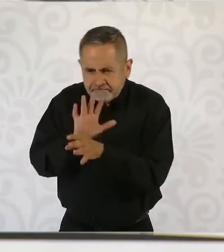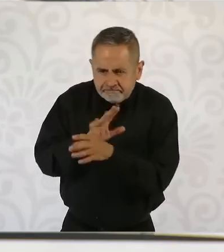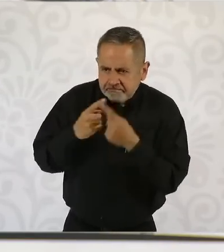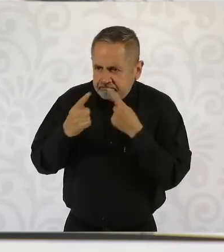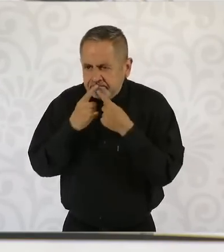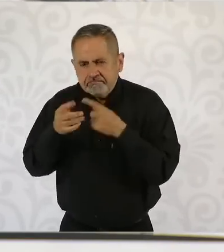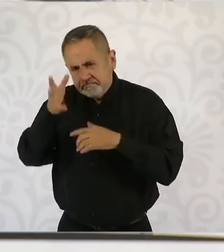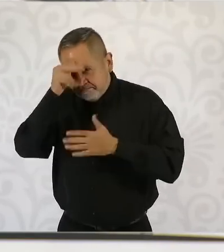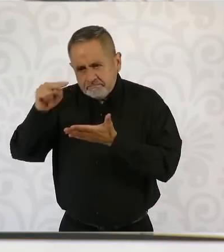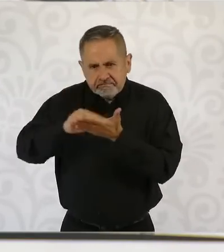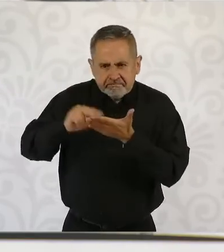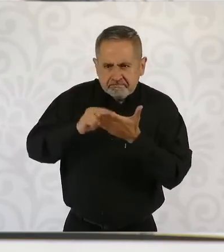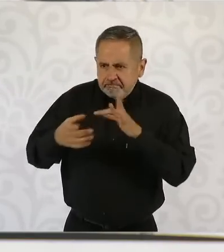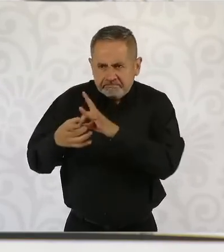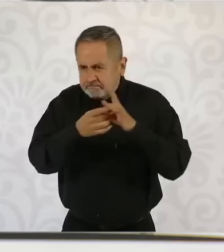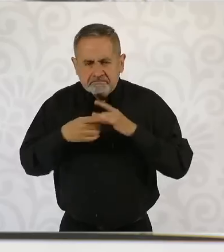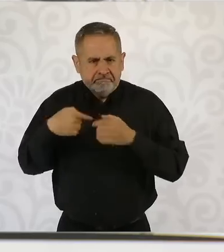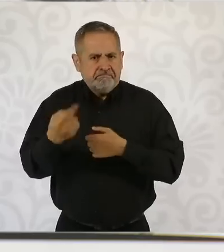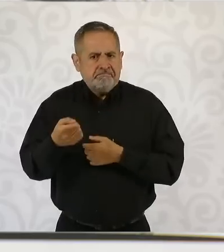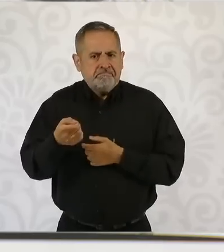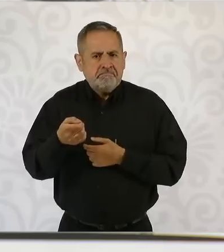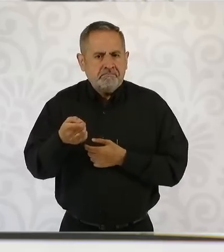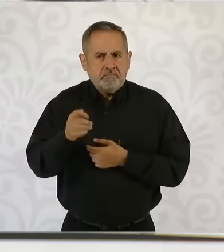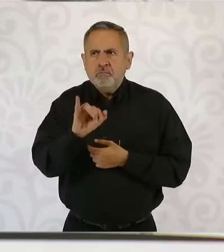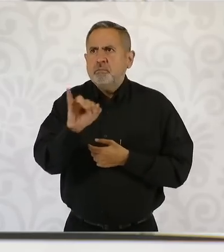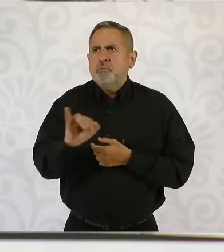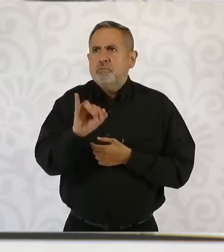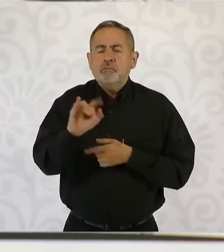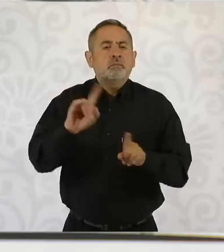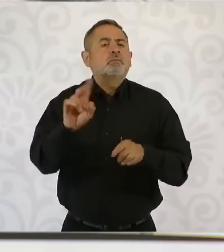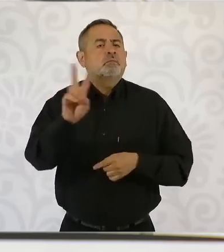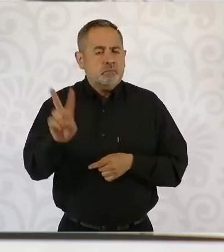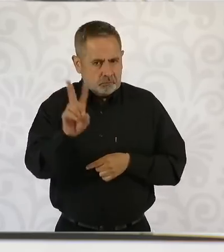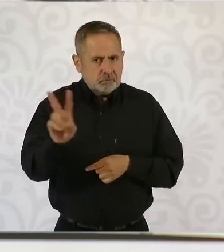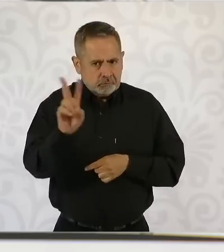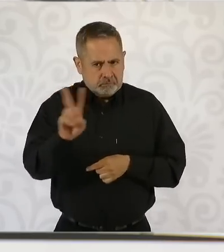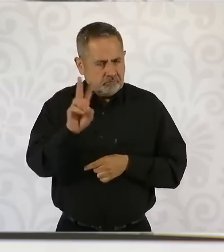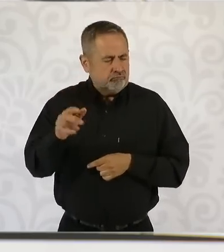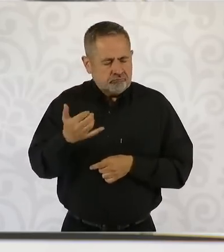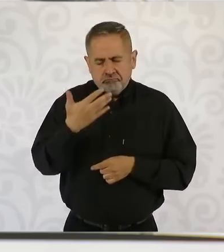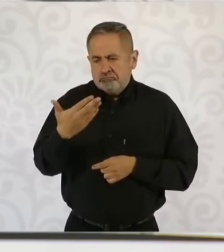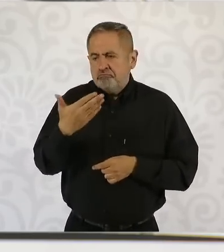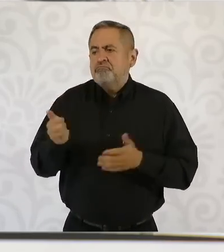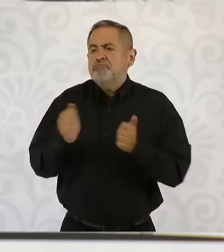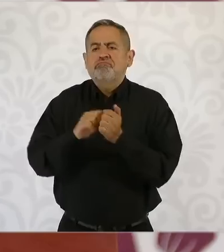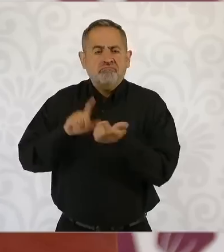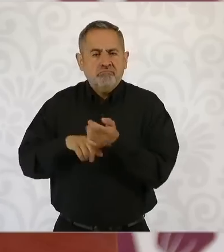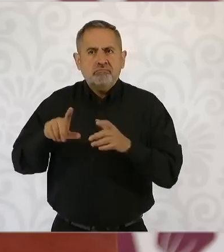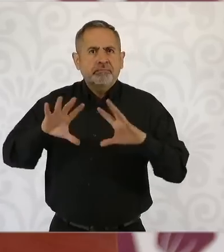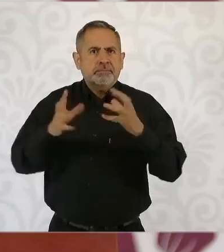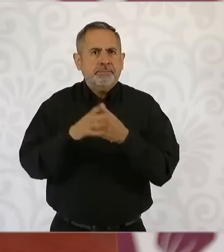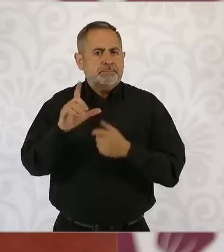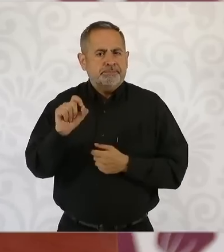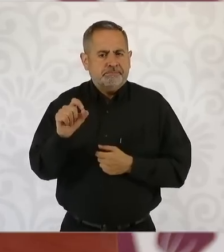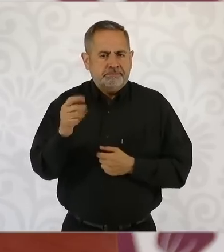convenios que tenemos que firmar. Entonces el jueves hay una reunión, el viernes, perdón, con los